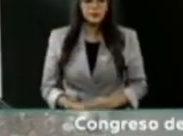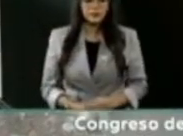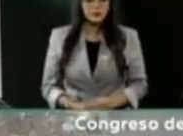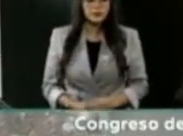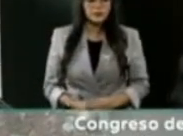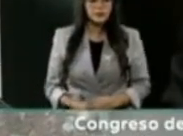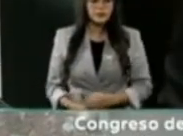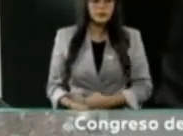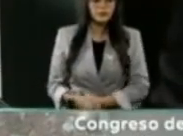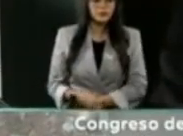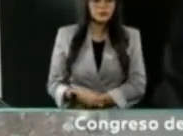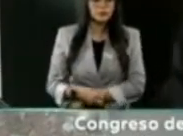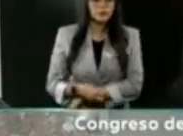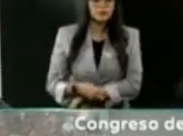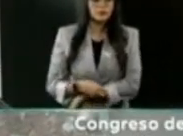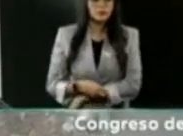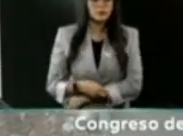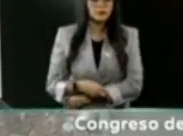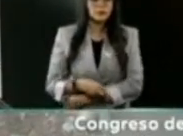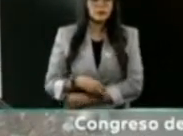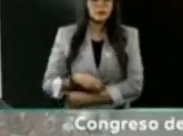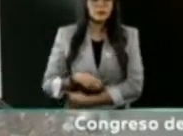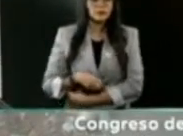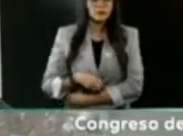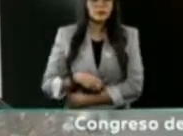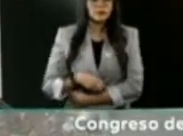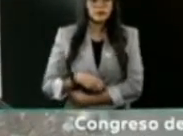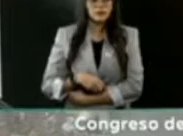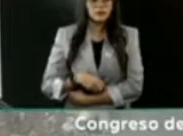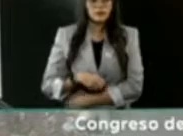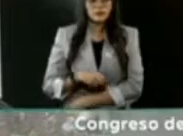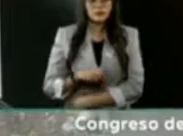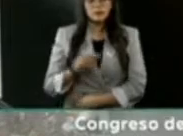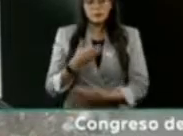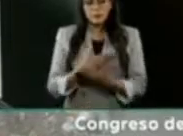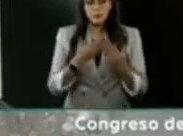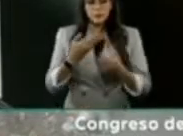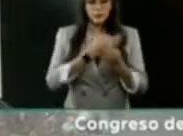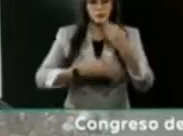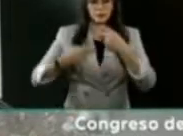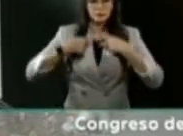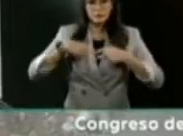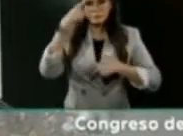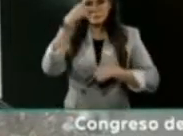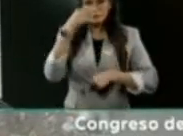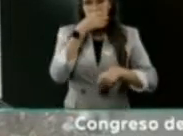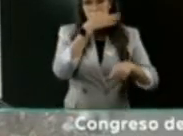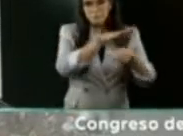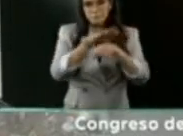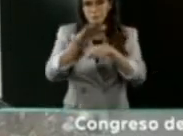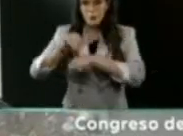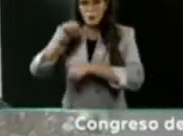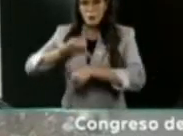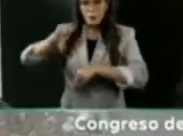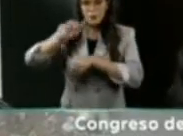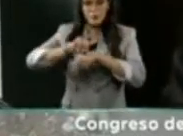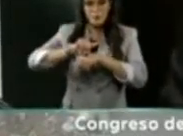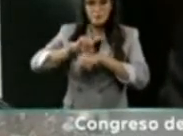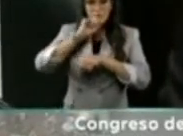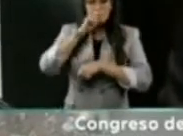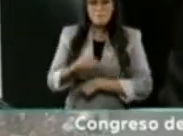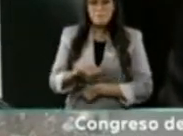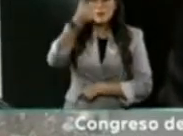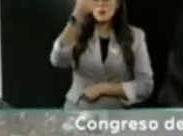tienen que ver con la personalidad de Genaro García Luna. Bueno, sí tiene que ver todos estos opiniones